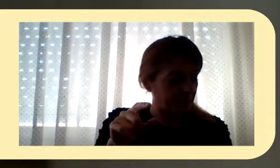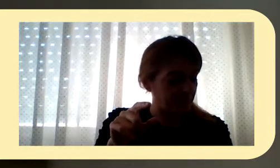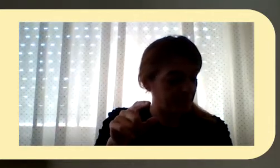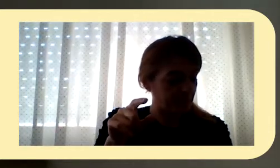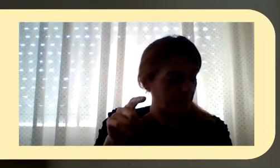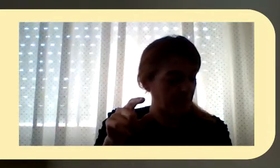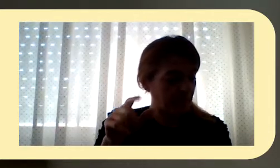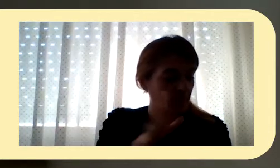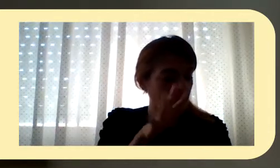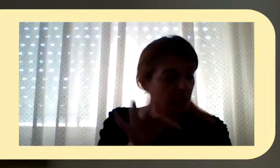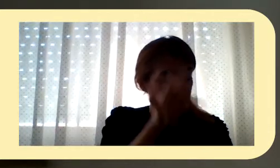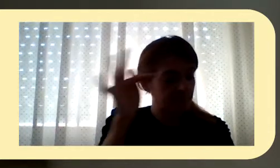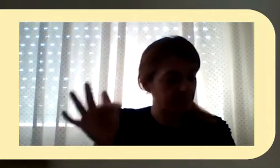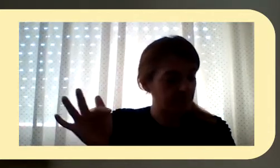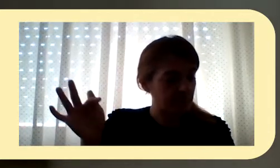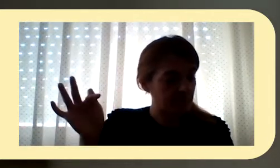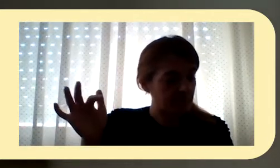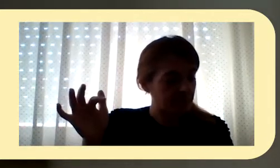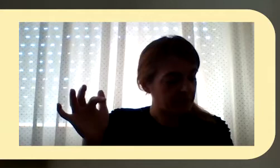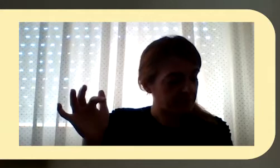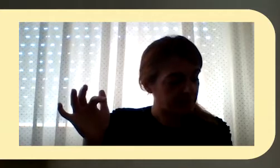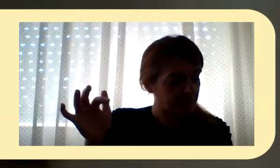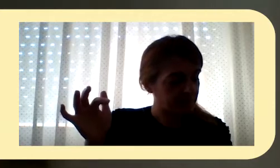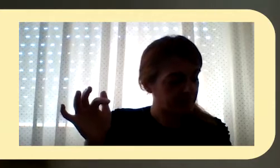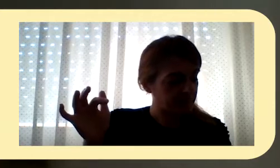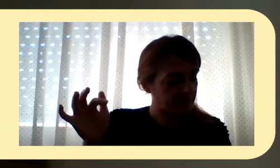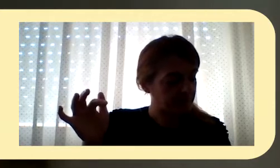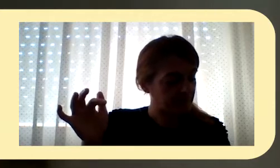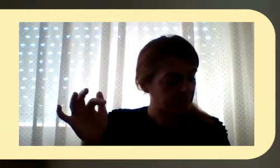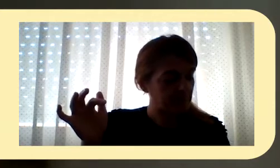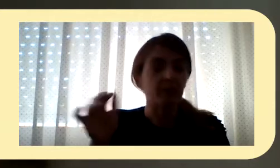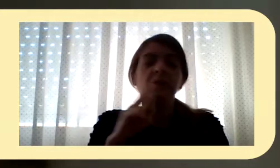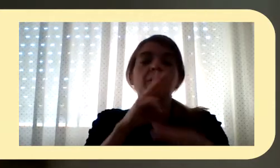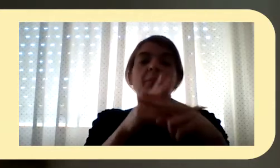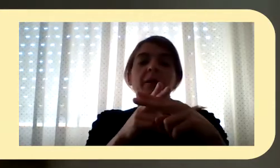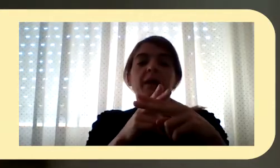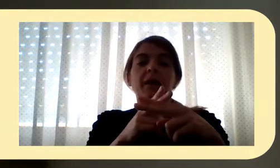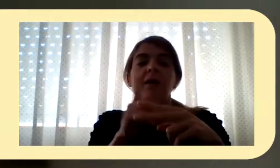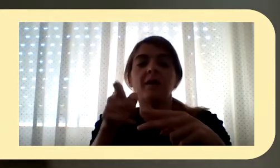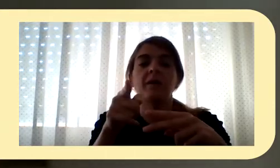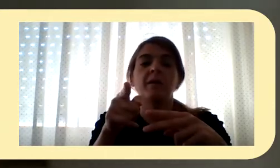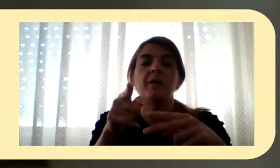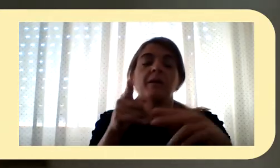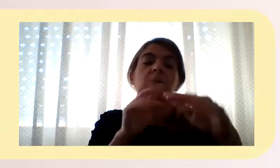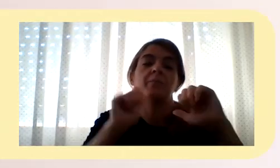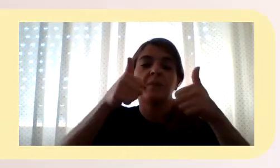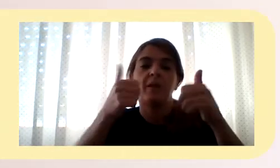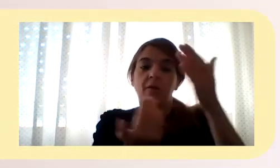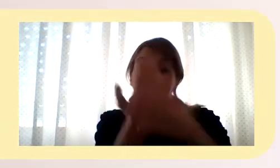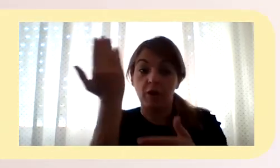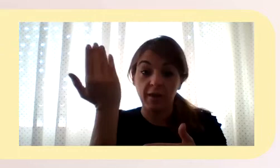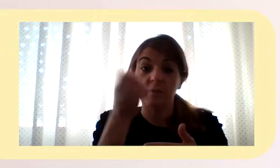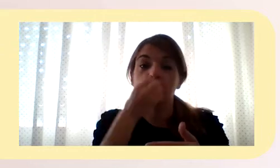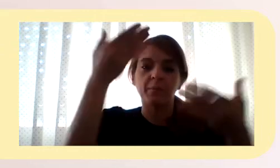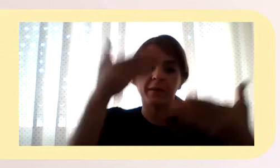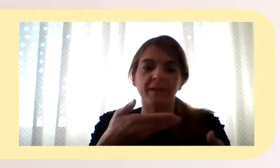nuestra presidenta Yolanda Besteiro para que ella pues introduzca la jornada. Bienvenida, Yolanda.